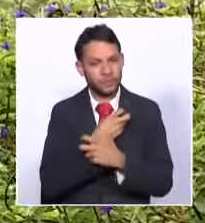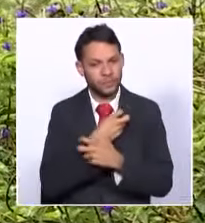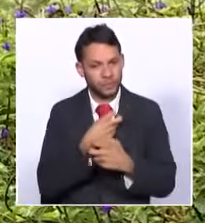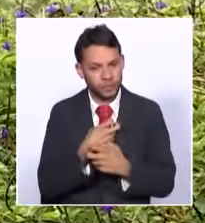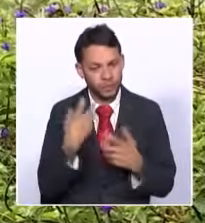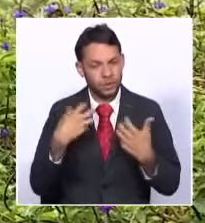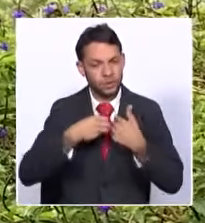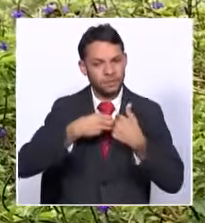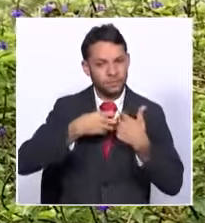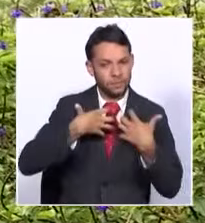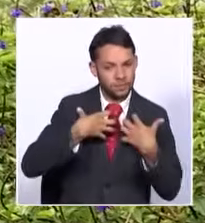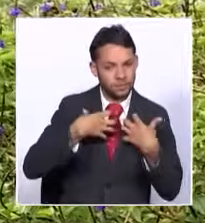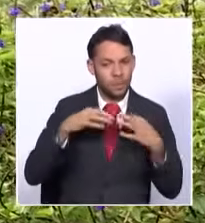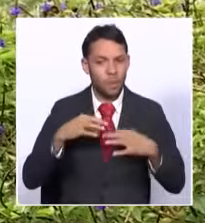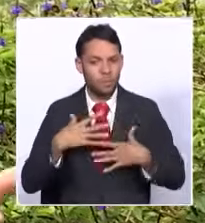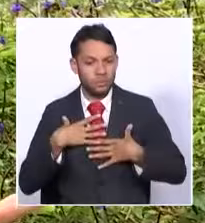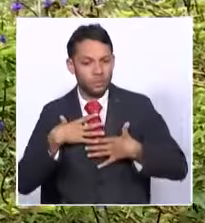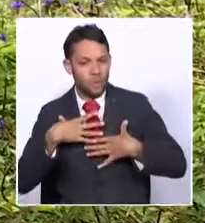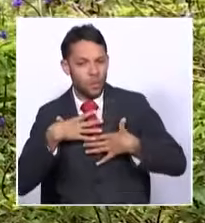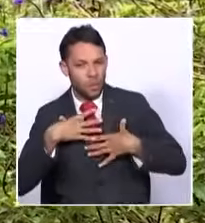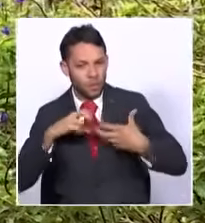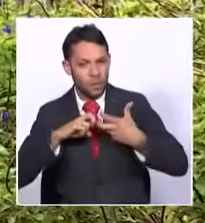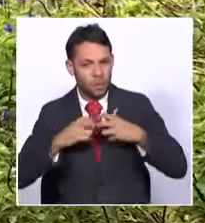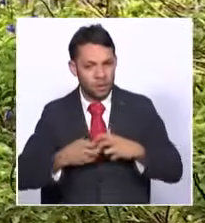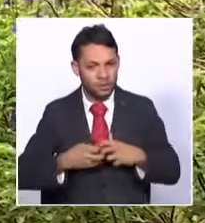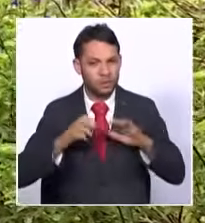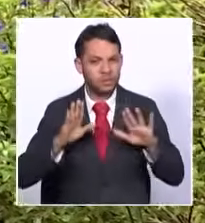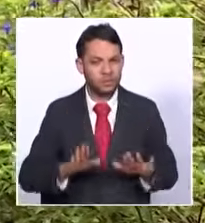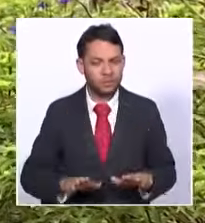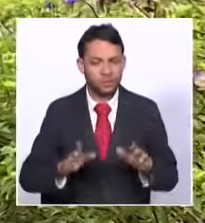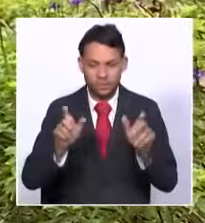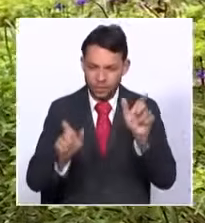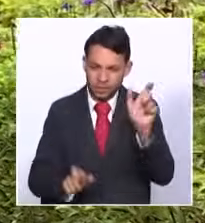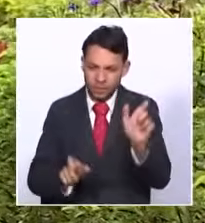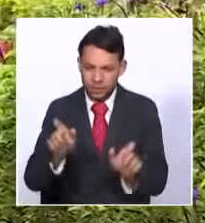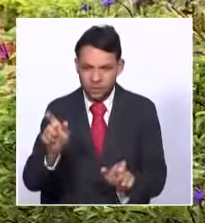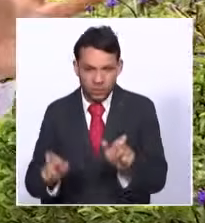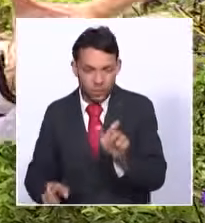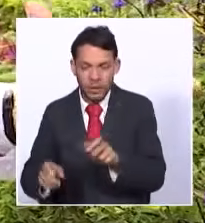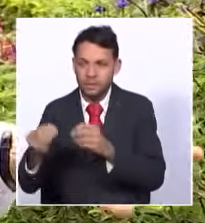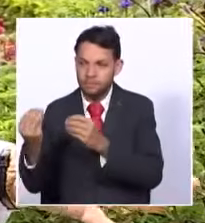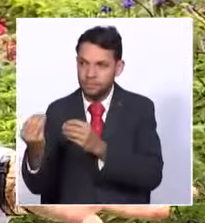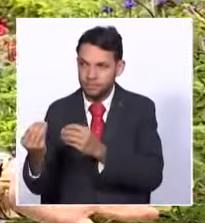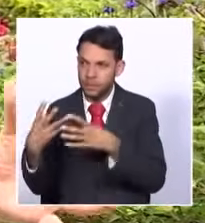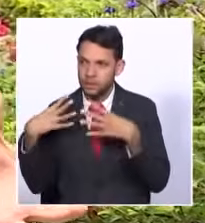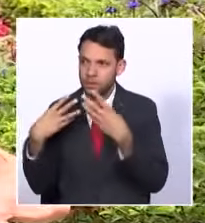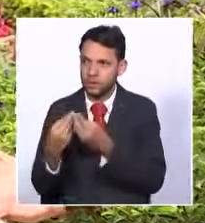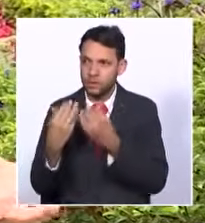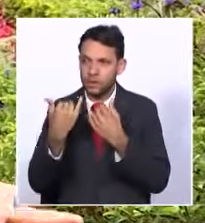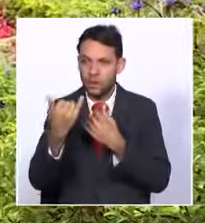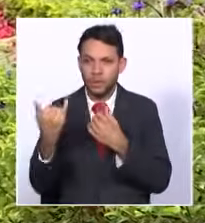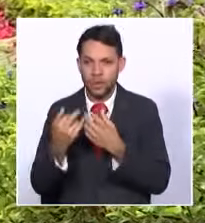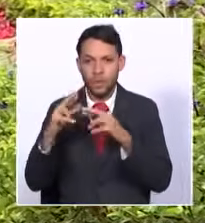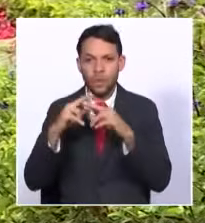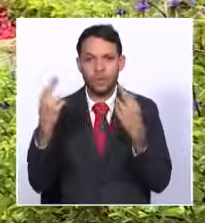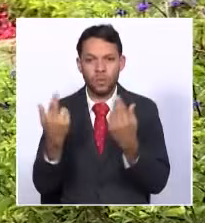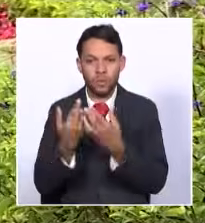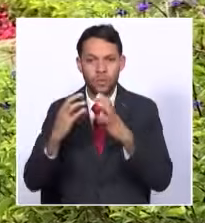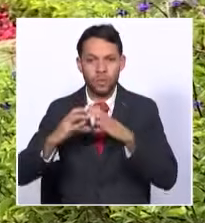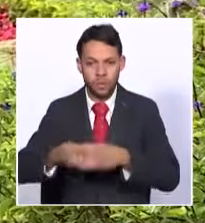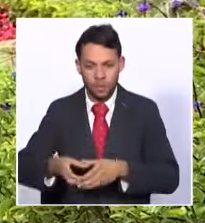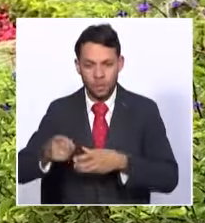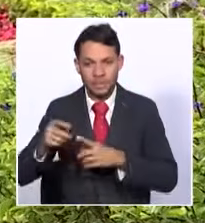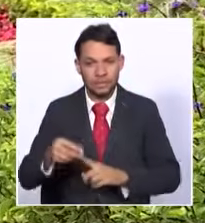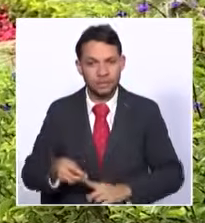artrosis, lupus y tantas otras patologías, que también nos reunimos en un grupo de